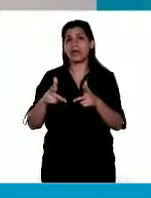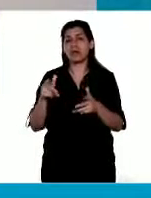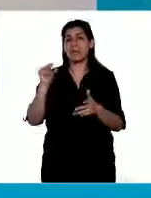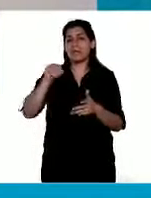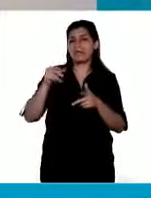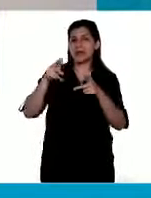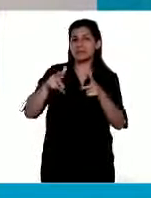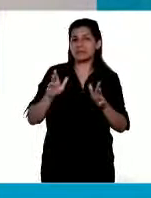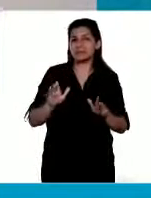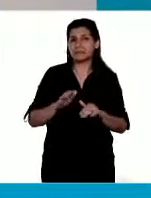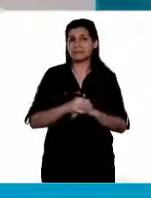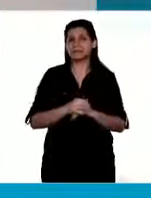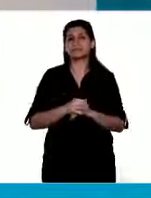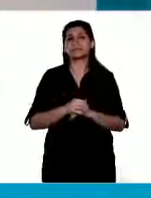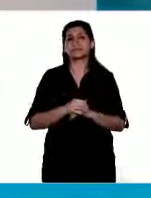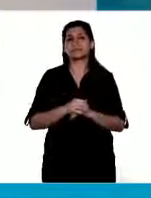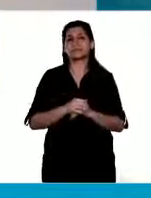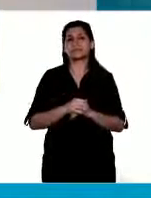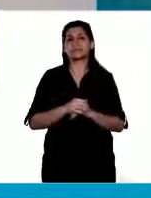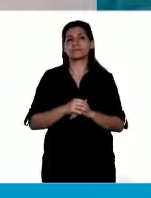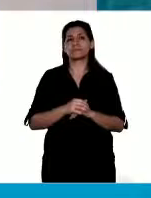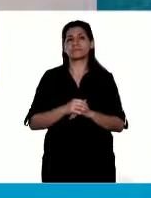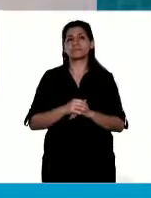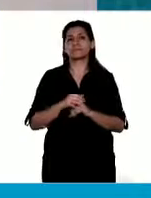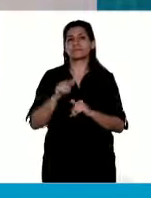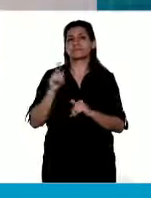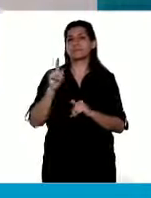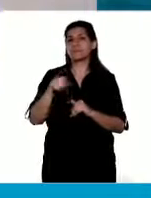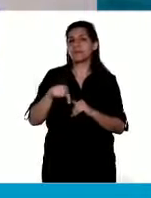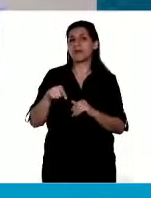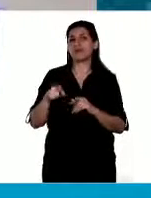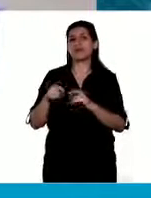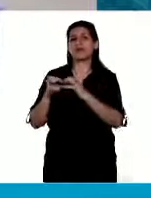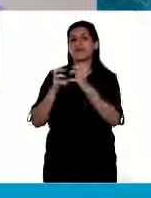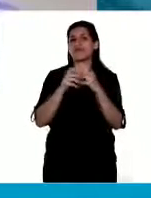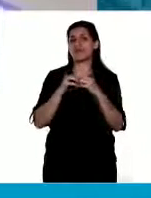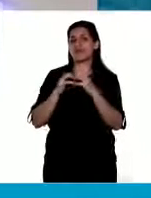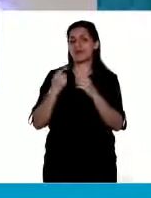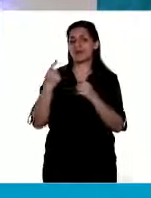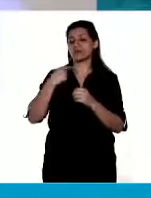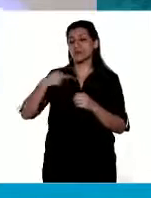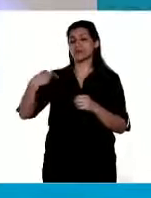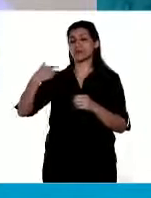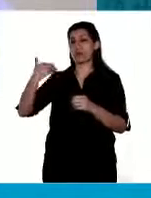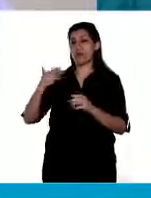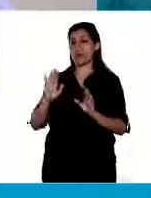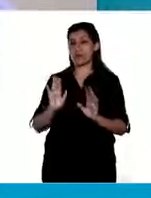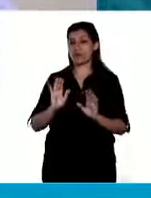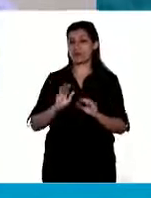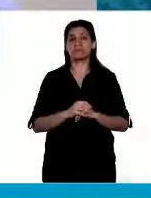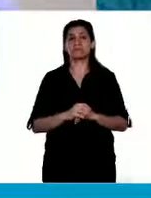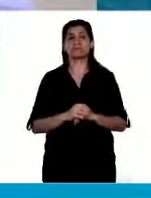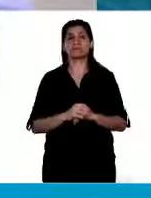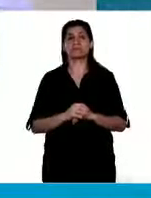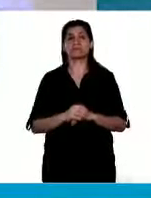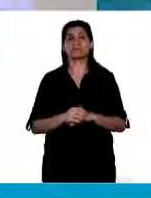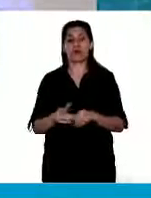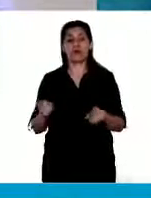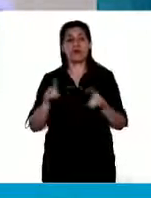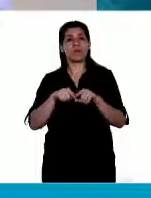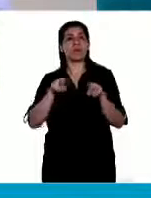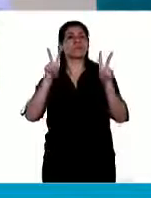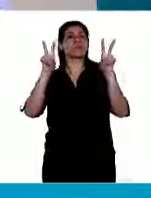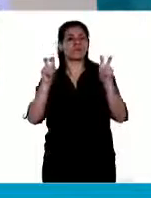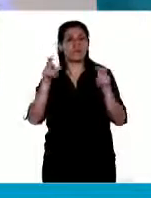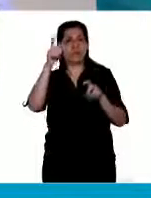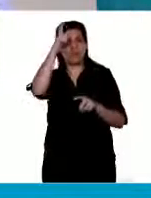visión, una de las génesis del conflicto que se suscitó hace unas semanas. Pero volvamos a la policía como sujeto, señor